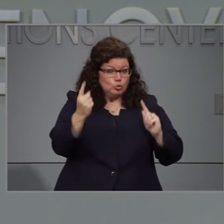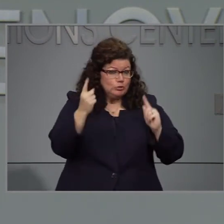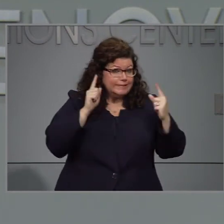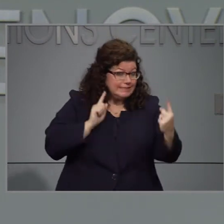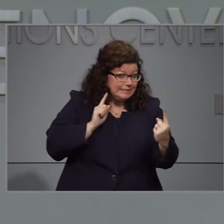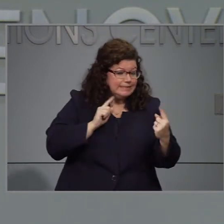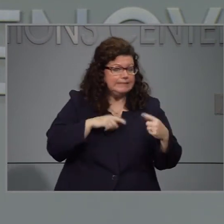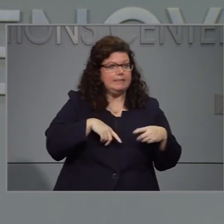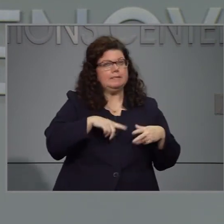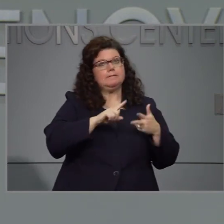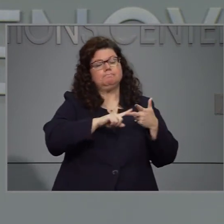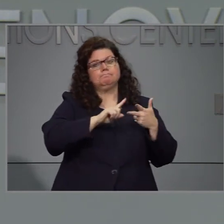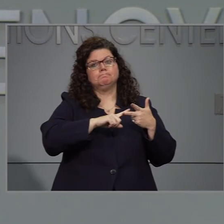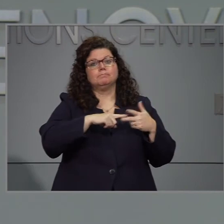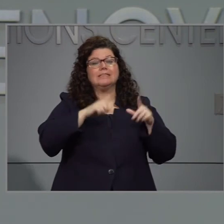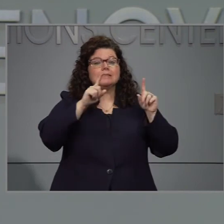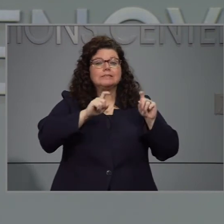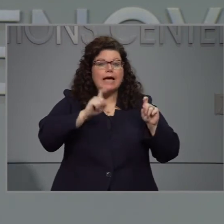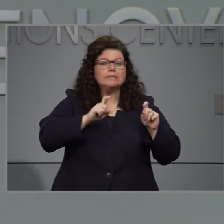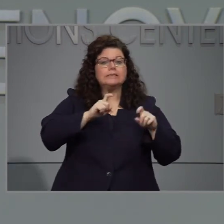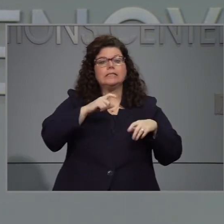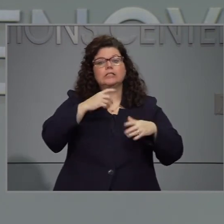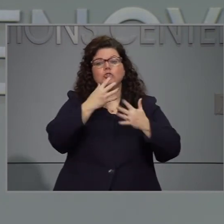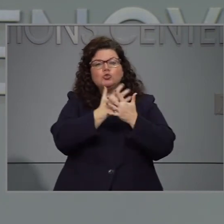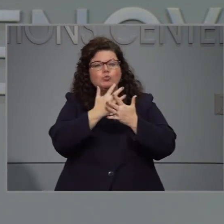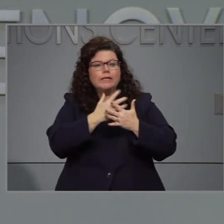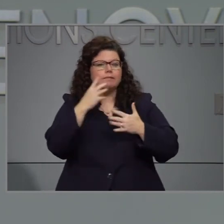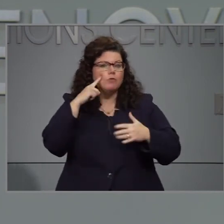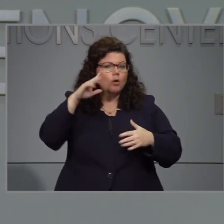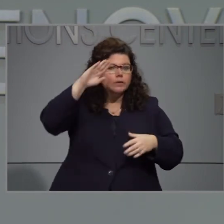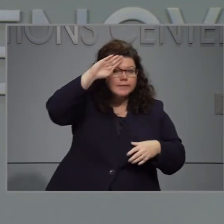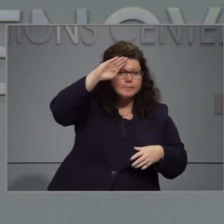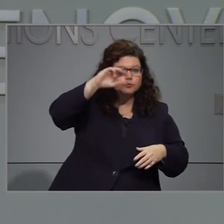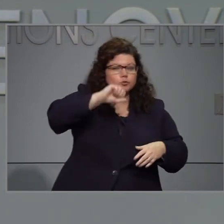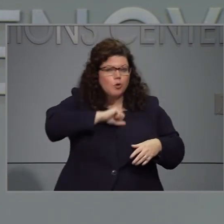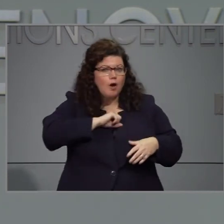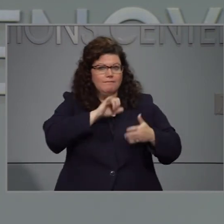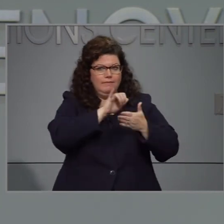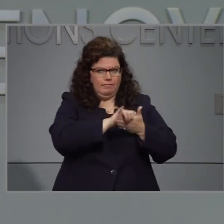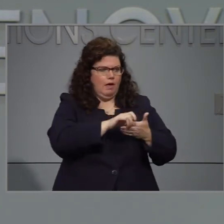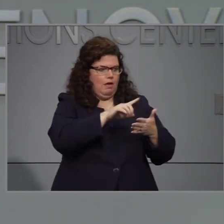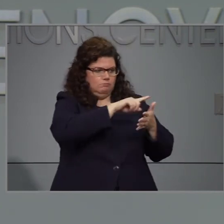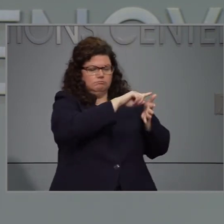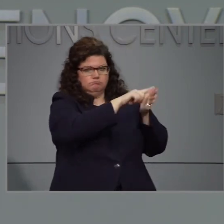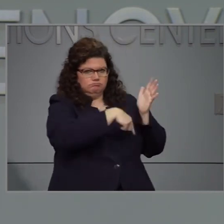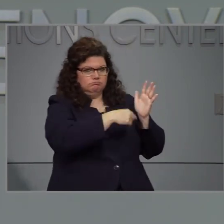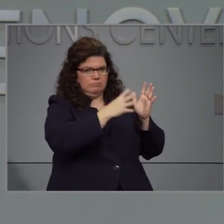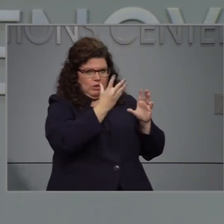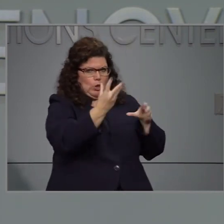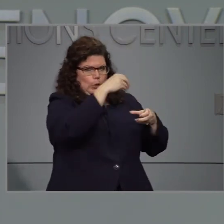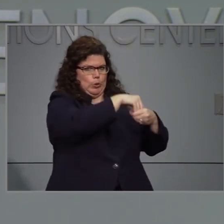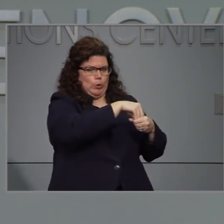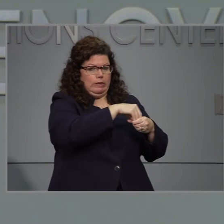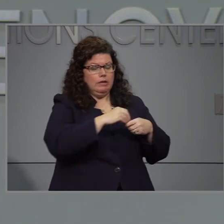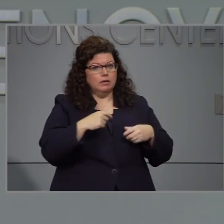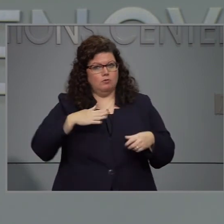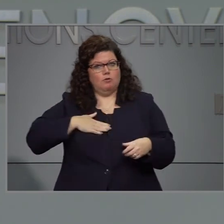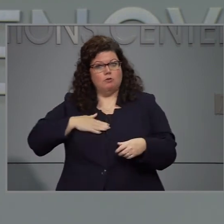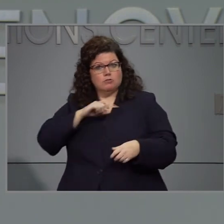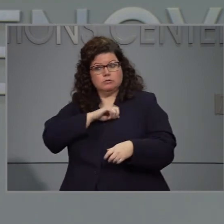los eventos, también distanciamiento social y también chequeos. Y yo sé que todas las